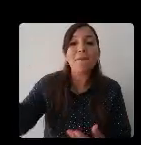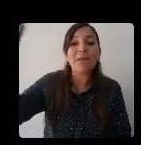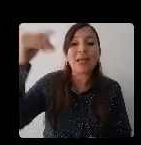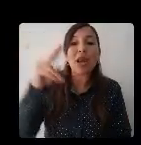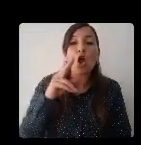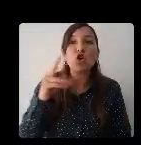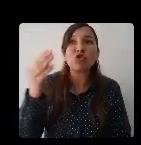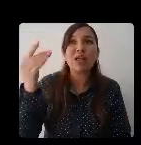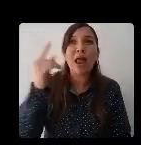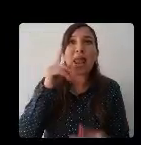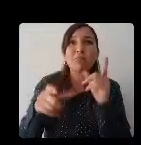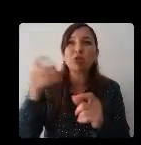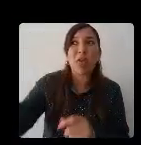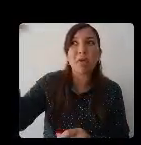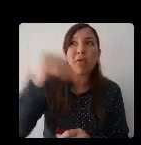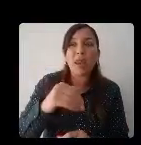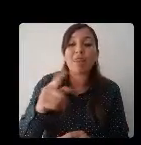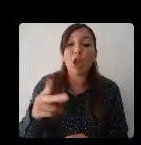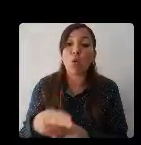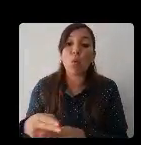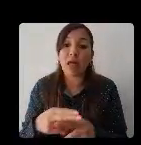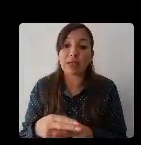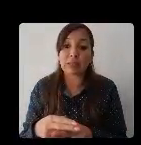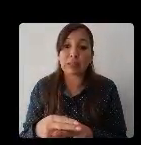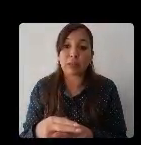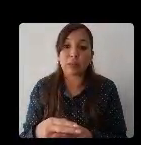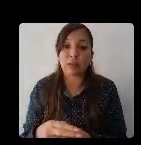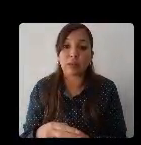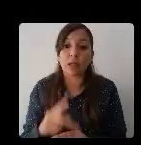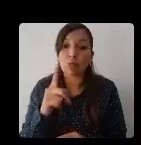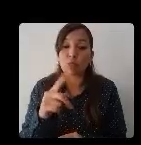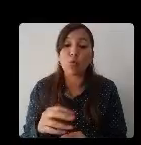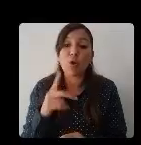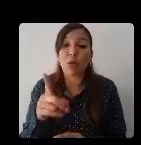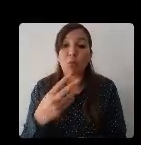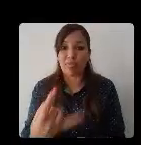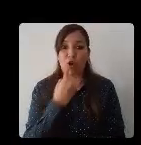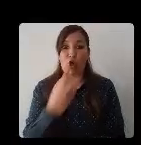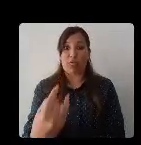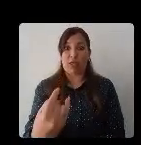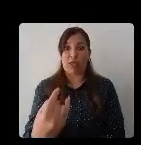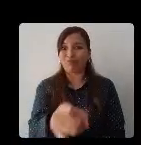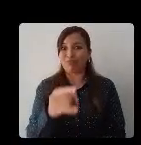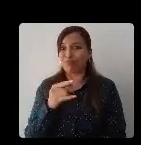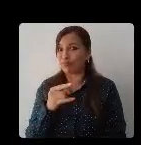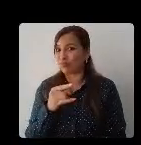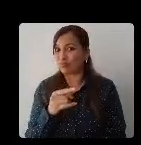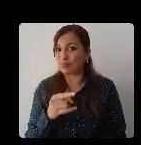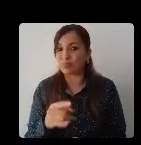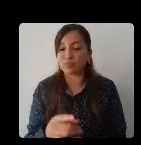todos los asociados de la comunidad ya se han vacunado. Sí, ya todos, gracias a Dios, ya se han vacunado